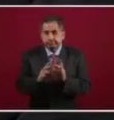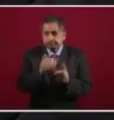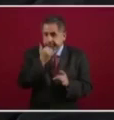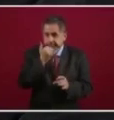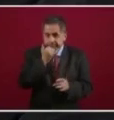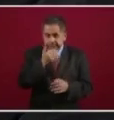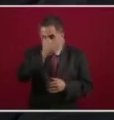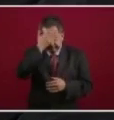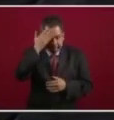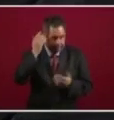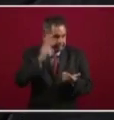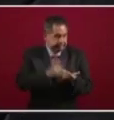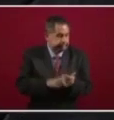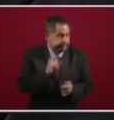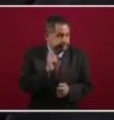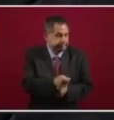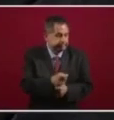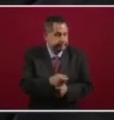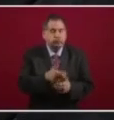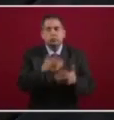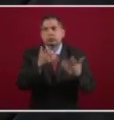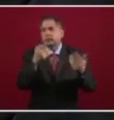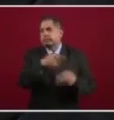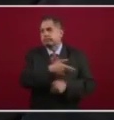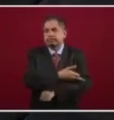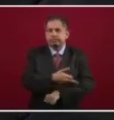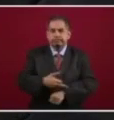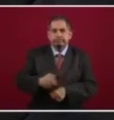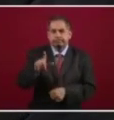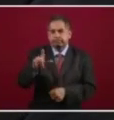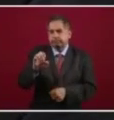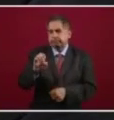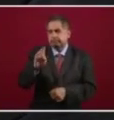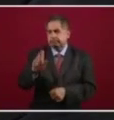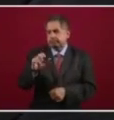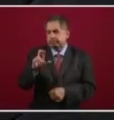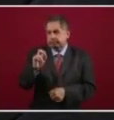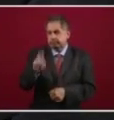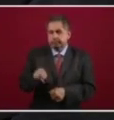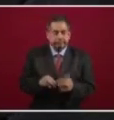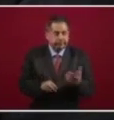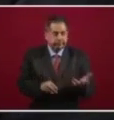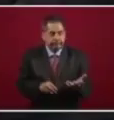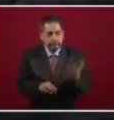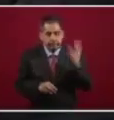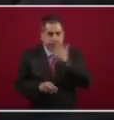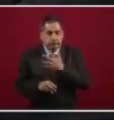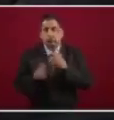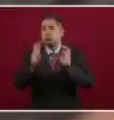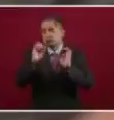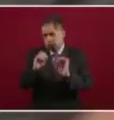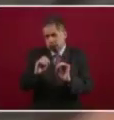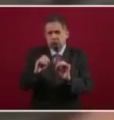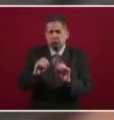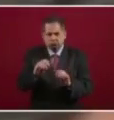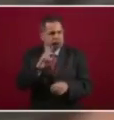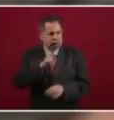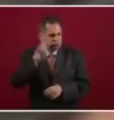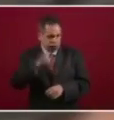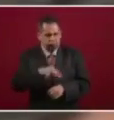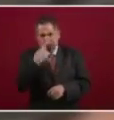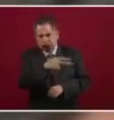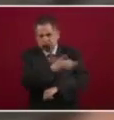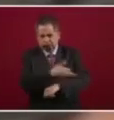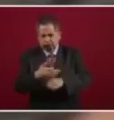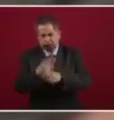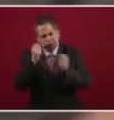sin saber que era la familia o si fue un ataque directo a la